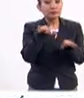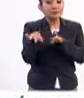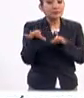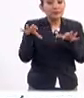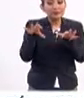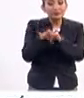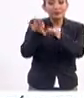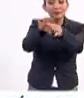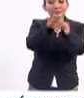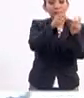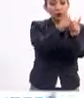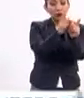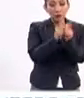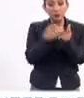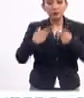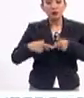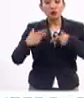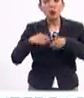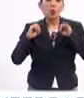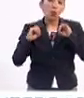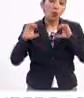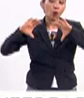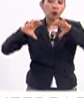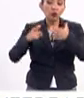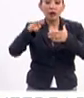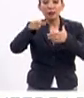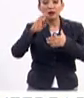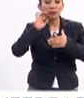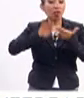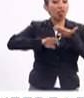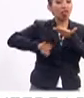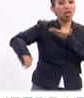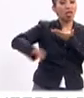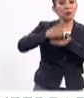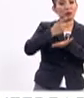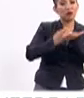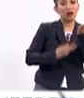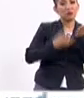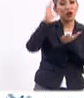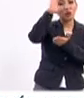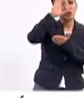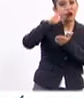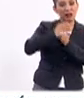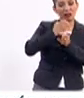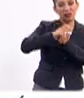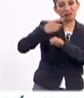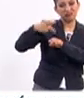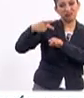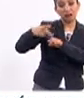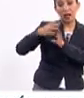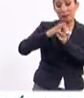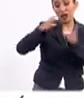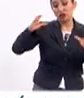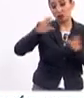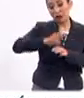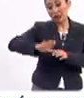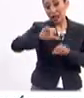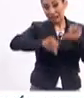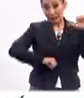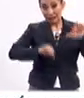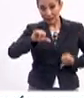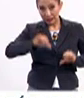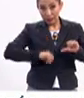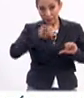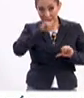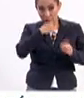con grupos, personas y comunidades que han quedado al margen de las políticas culturales del Estado. La mayoría de las actividades